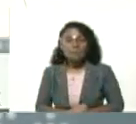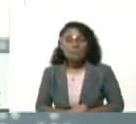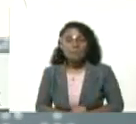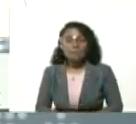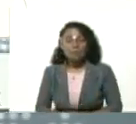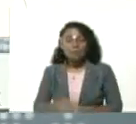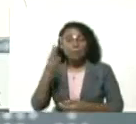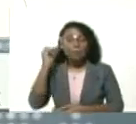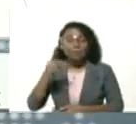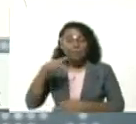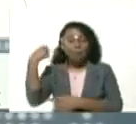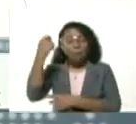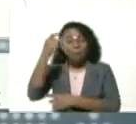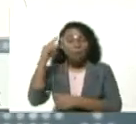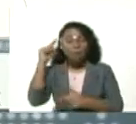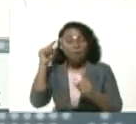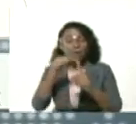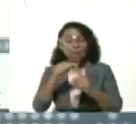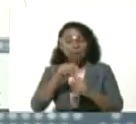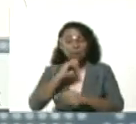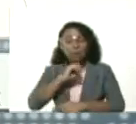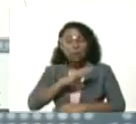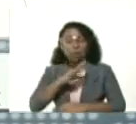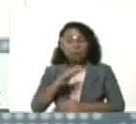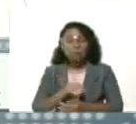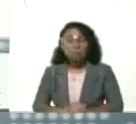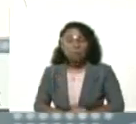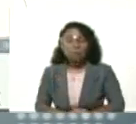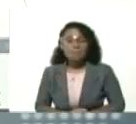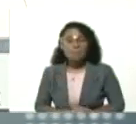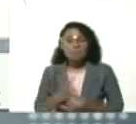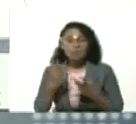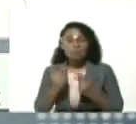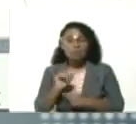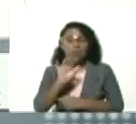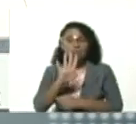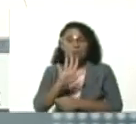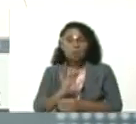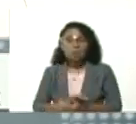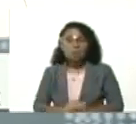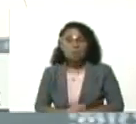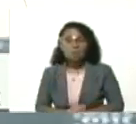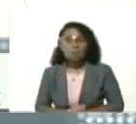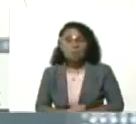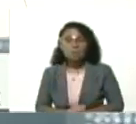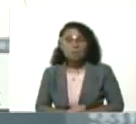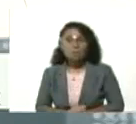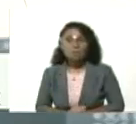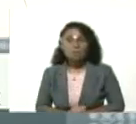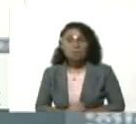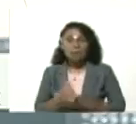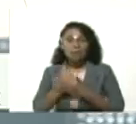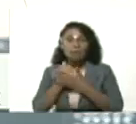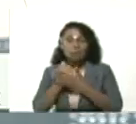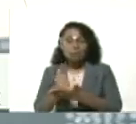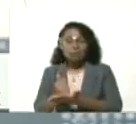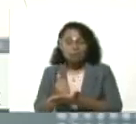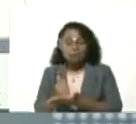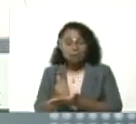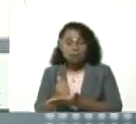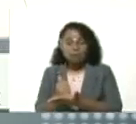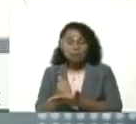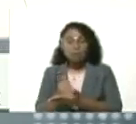Bolívar y Apure, aquí está el objetivo histórico. Número 5, contribuir con